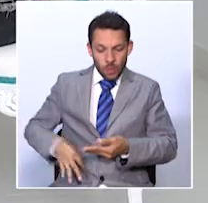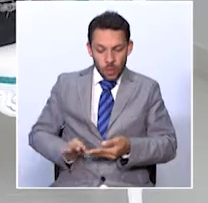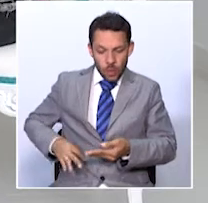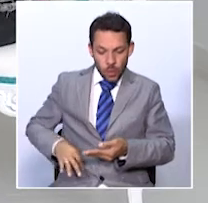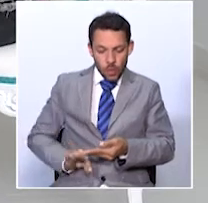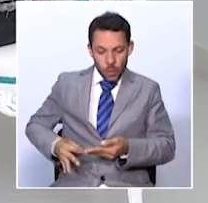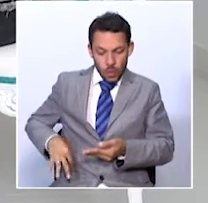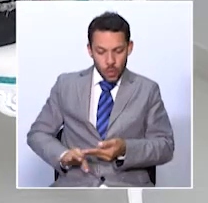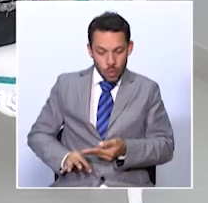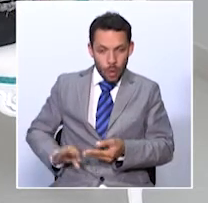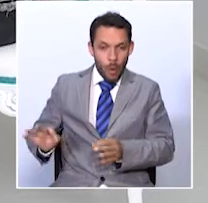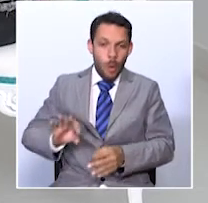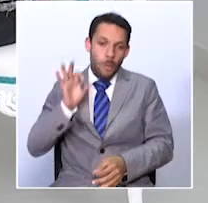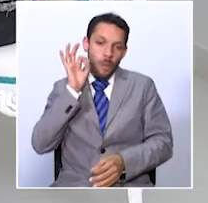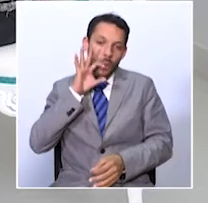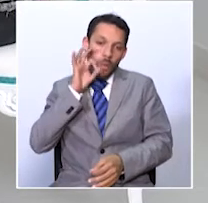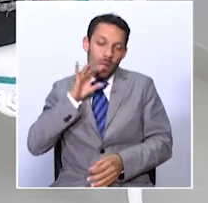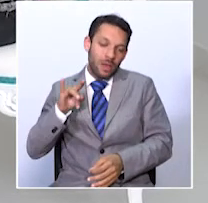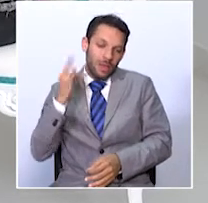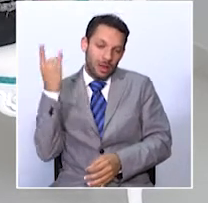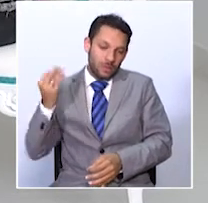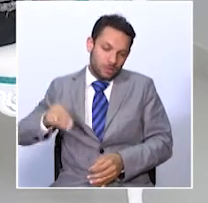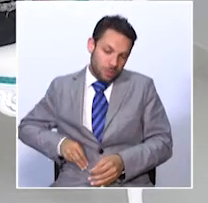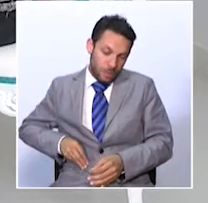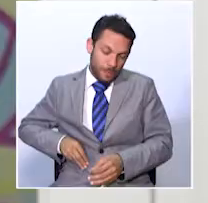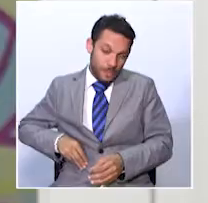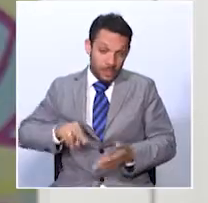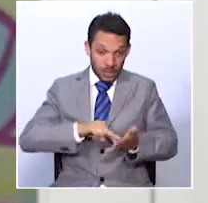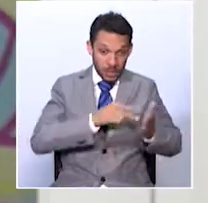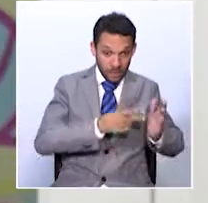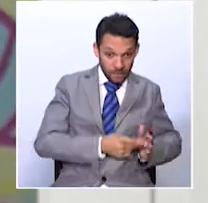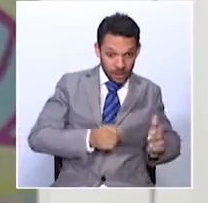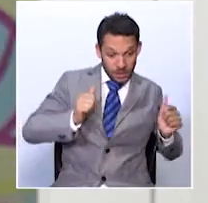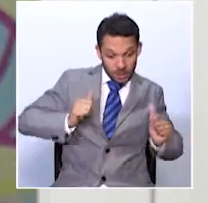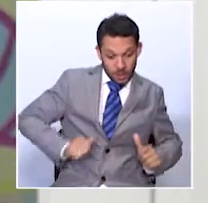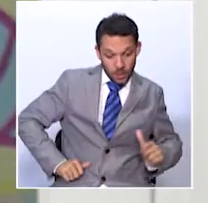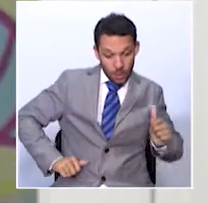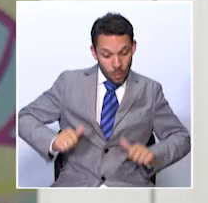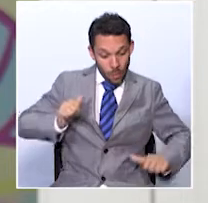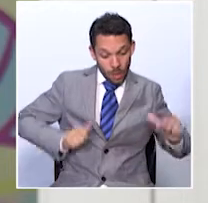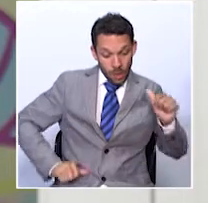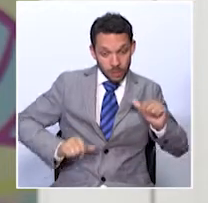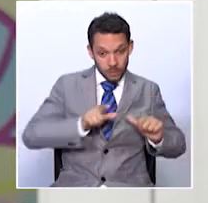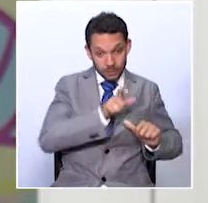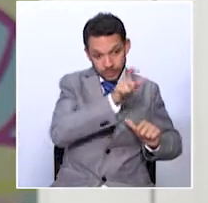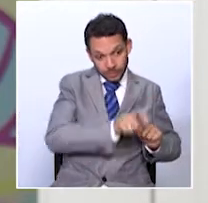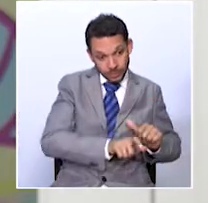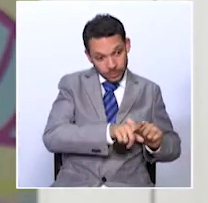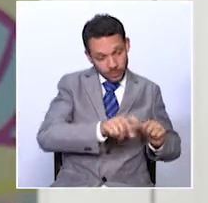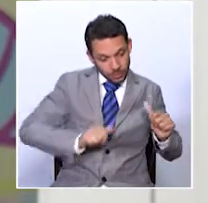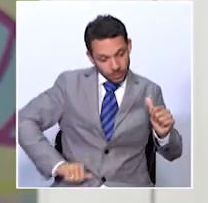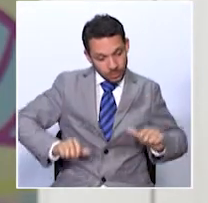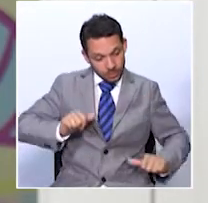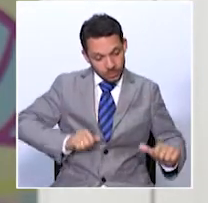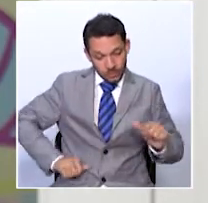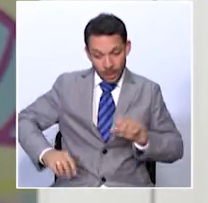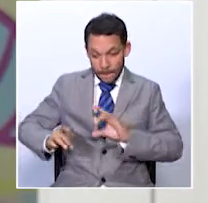queloides? Y explicarle a las personas que el hecho de que se hagan una cirugía, que entonces con ustedes es que ni cicatriz va a